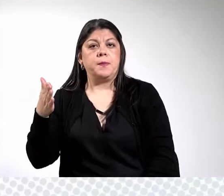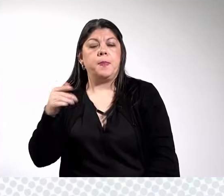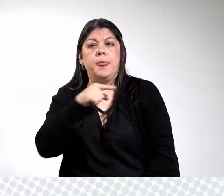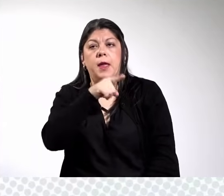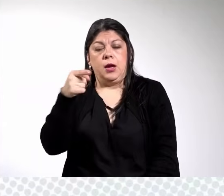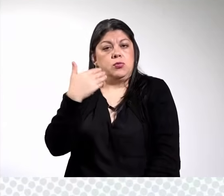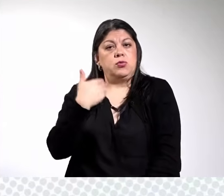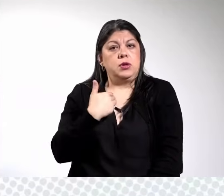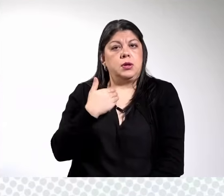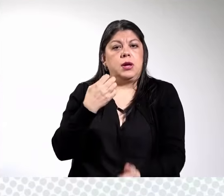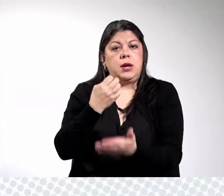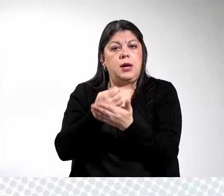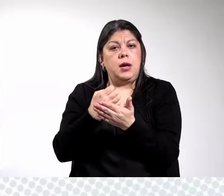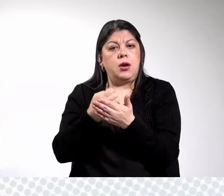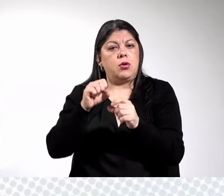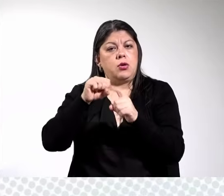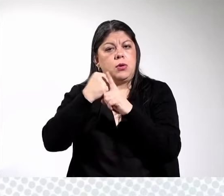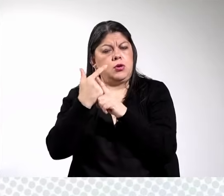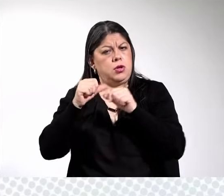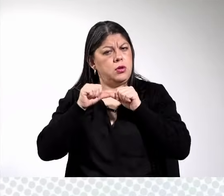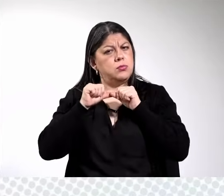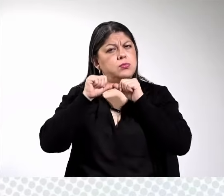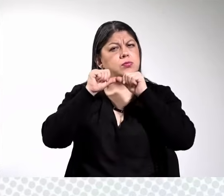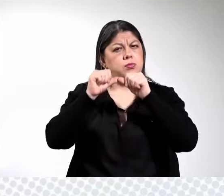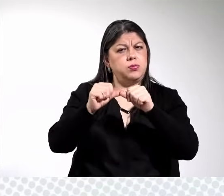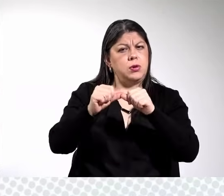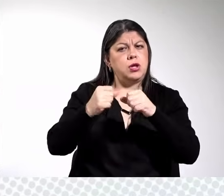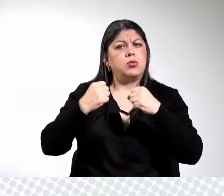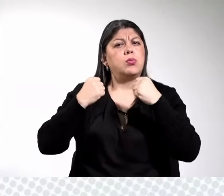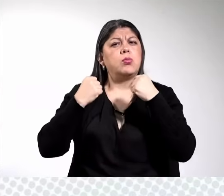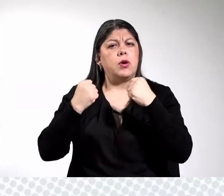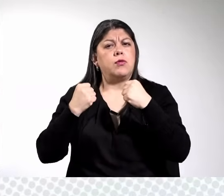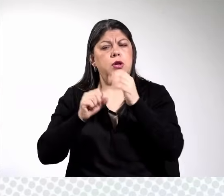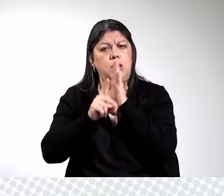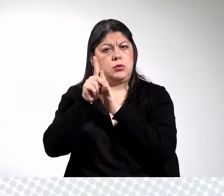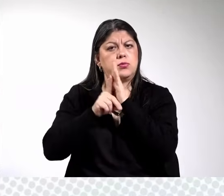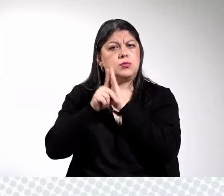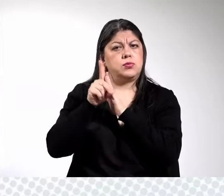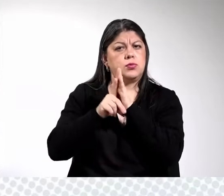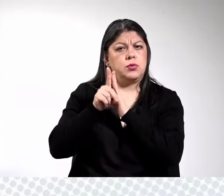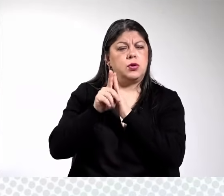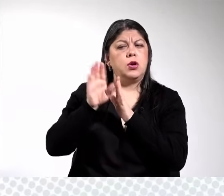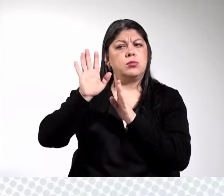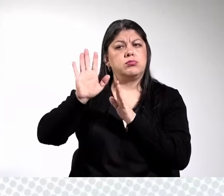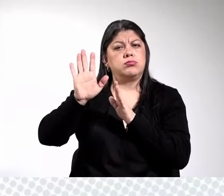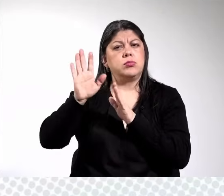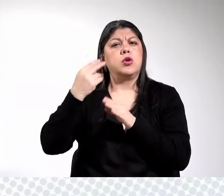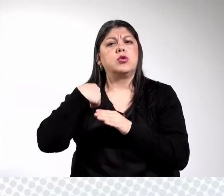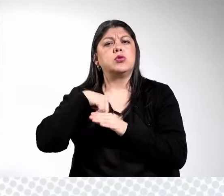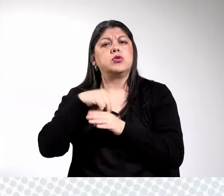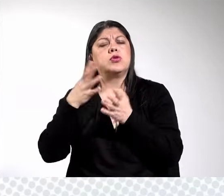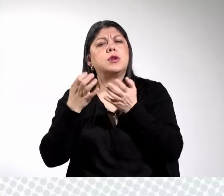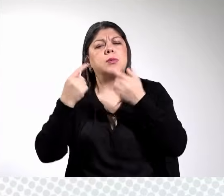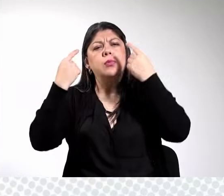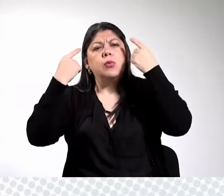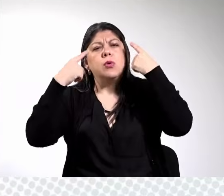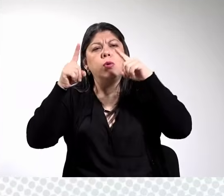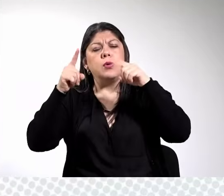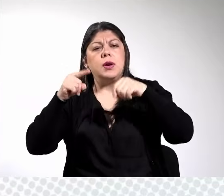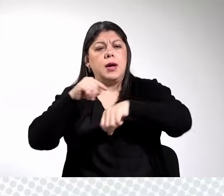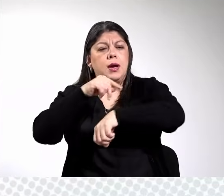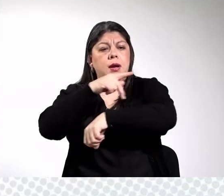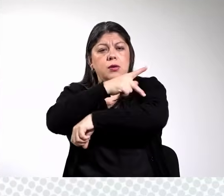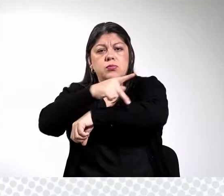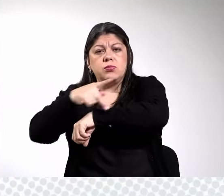tiene economía social solidaria y eso ha fortalecido el desarrollo. Queremos entonces llevarlo a la parte